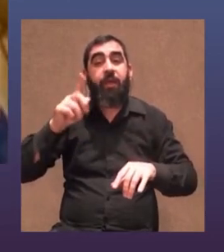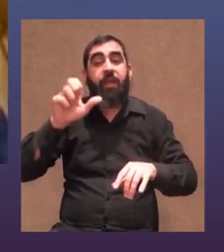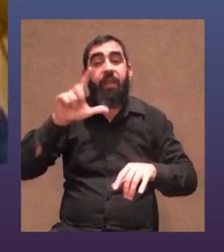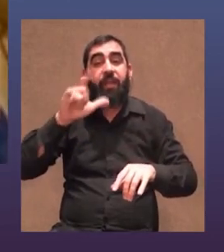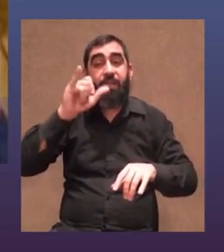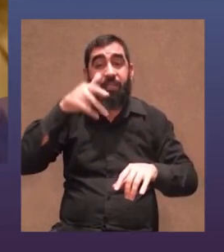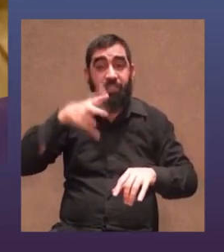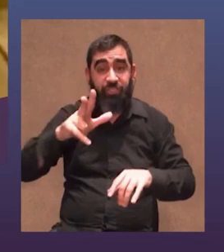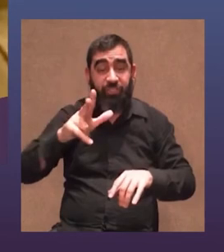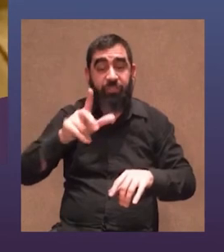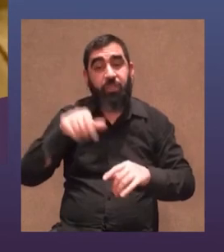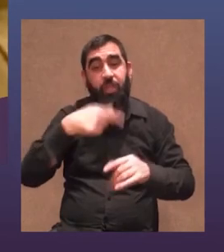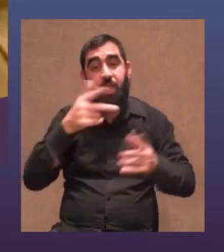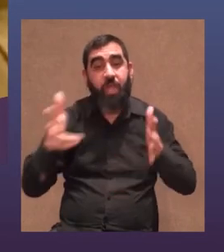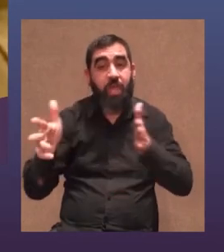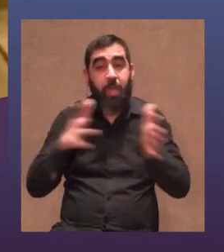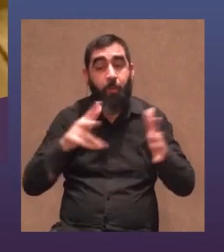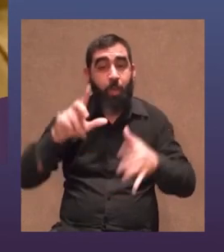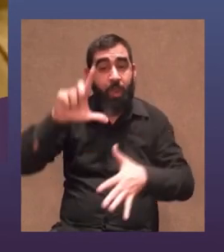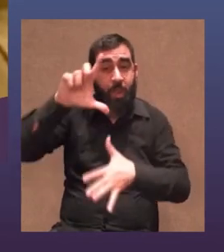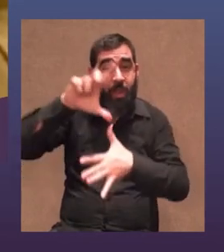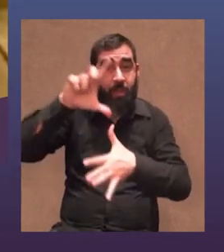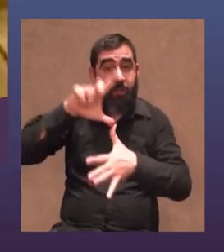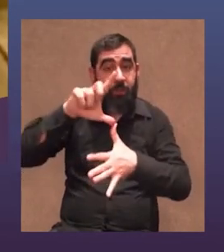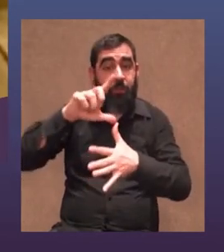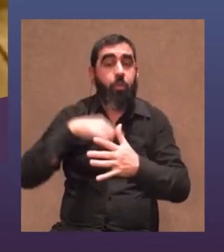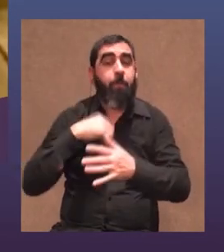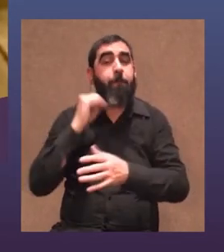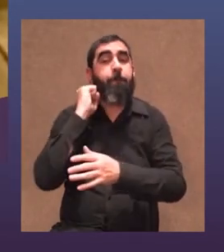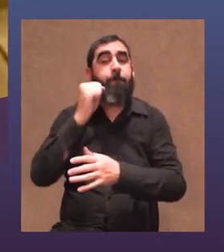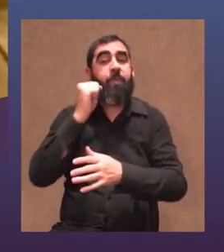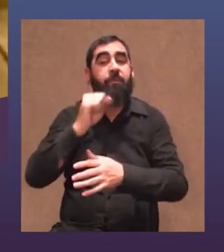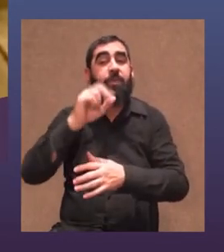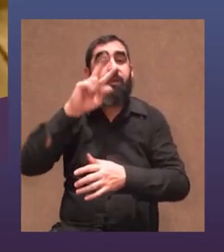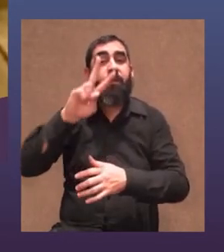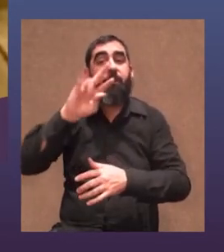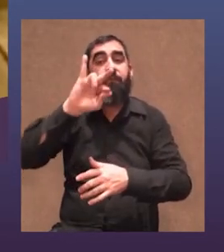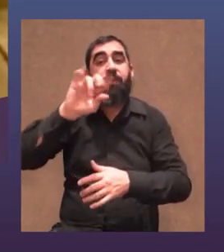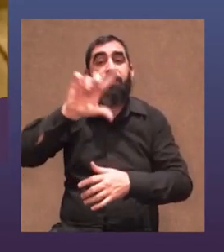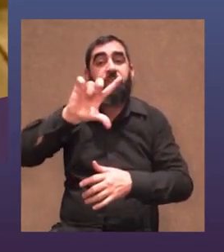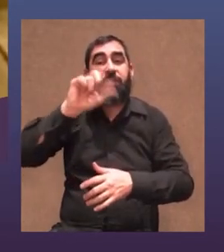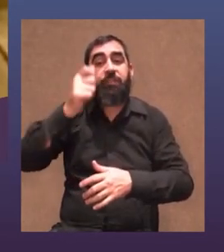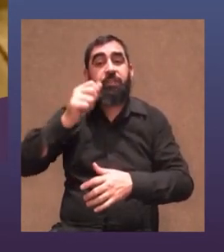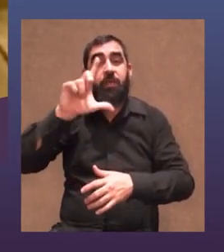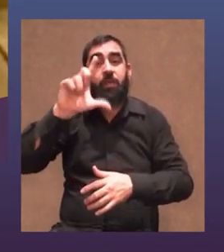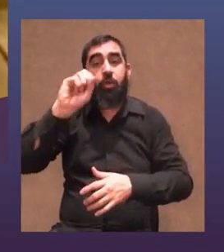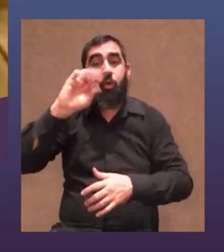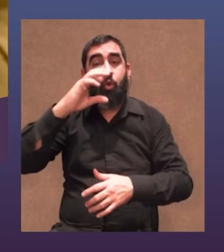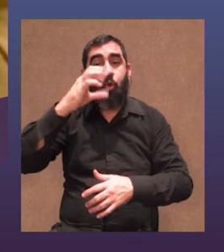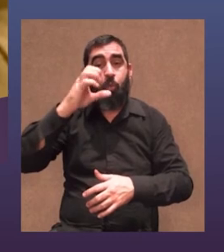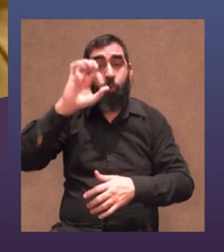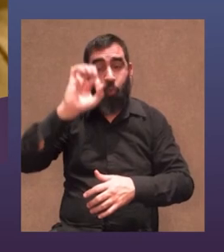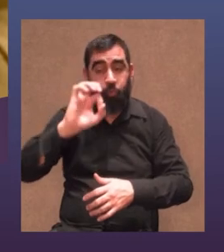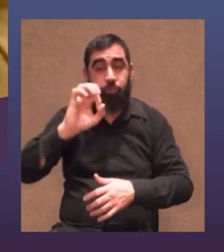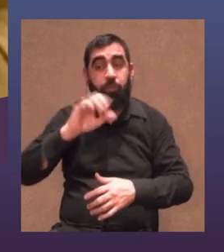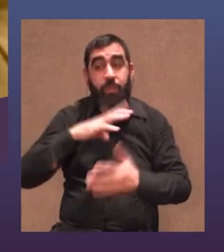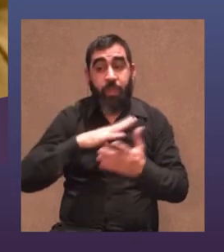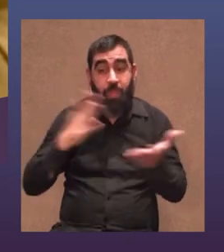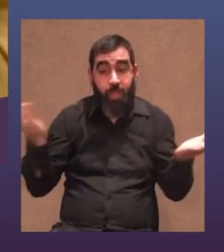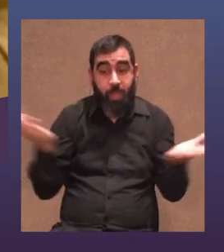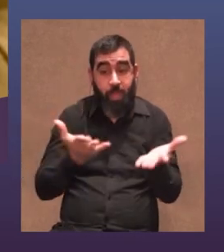Después, en la época latinoamericana, mi preferido ha sido Villalobos. Uh-huh. Y en mi época